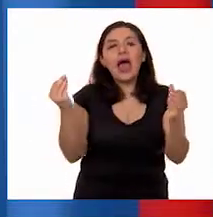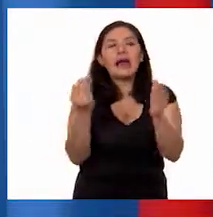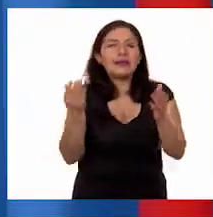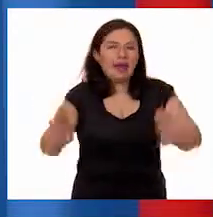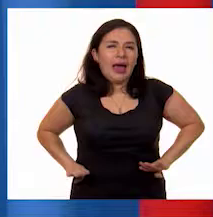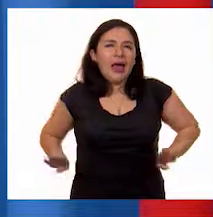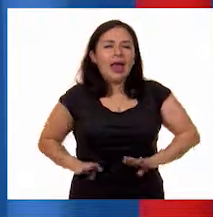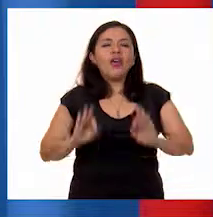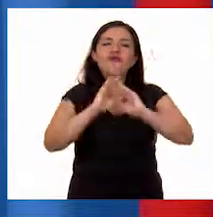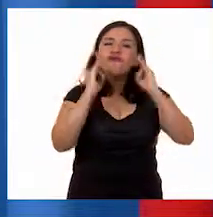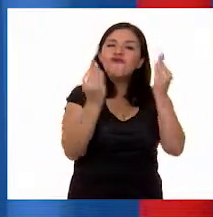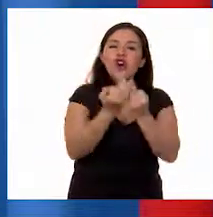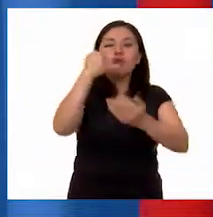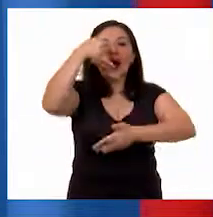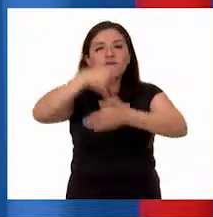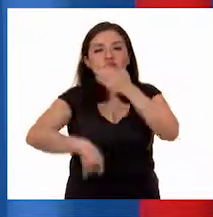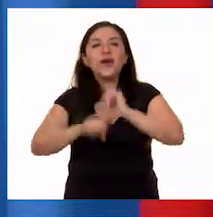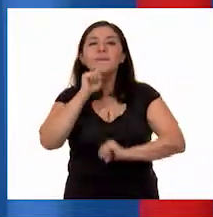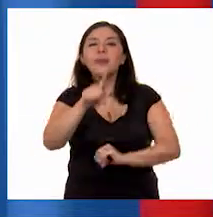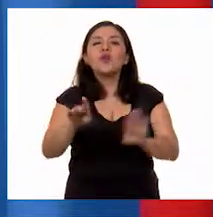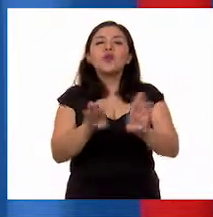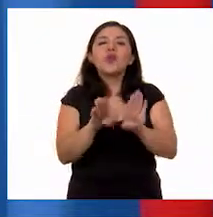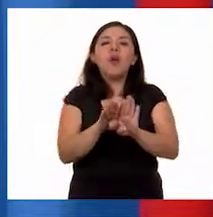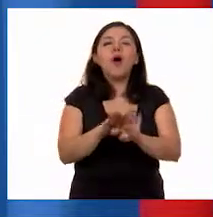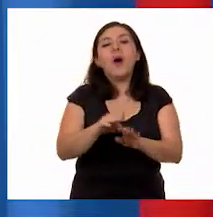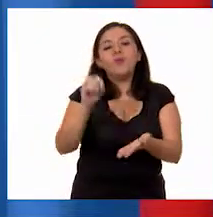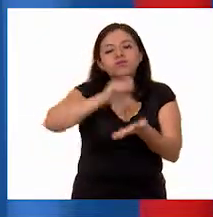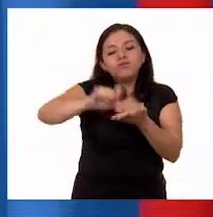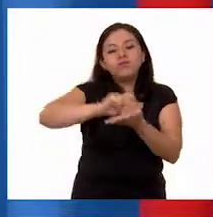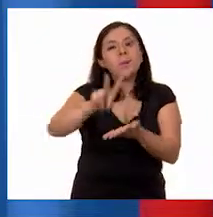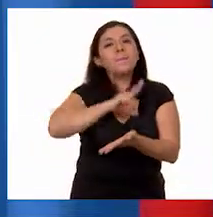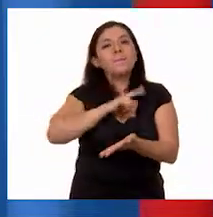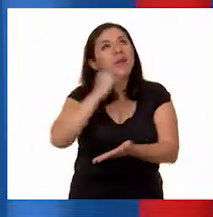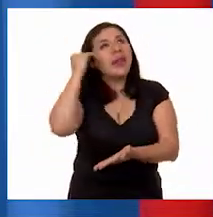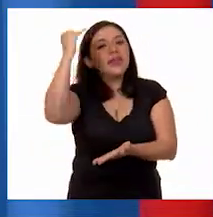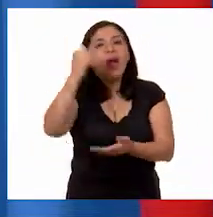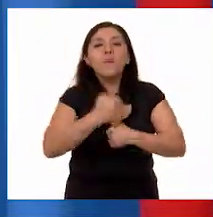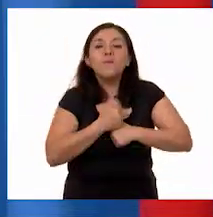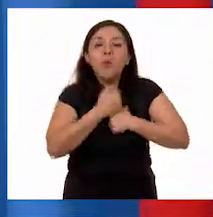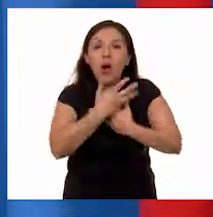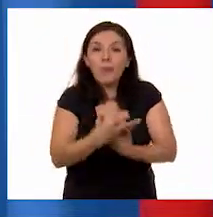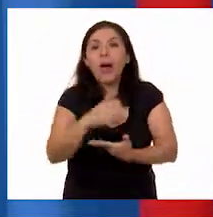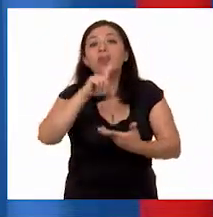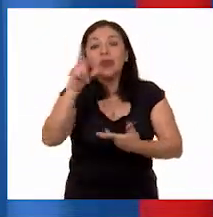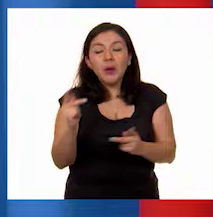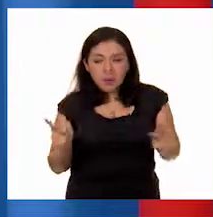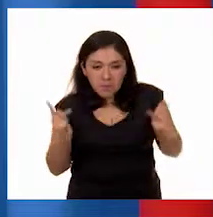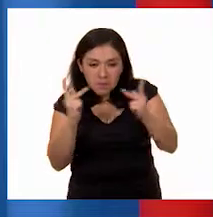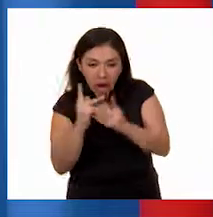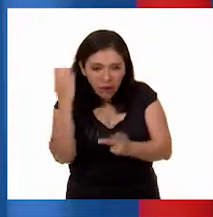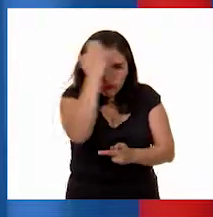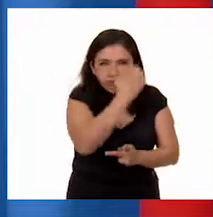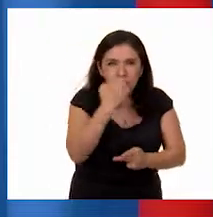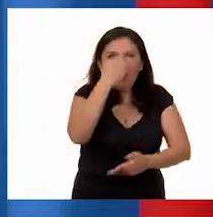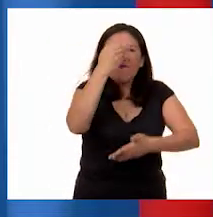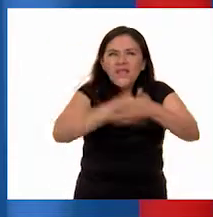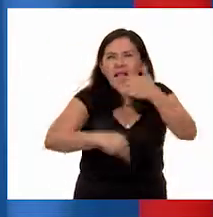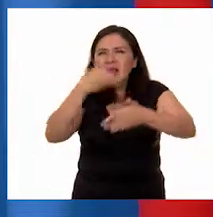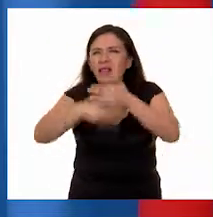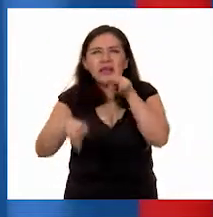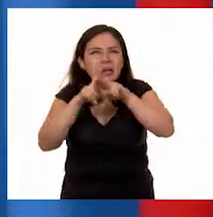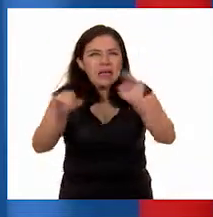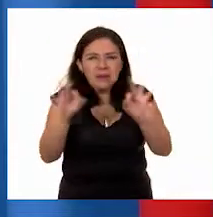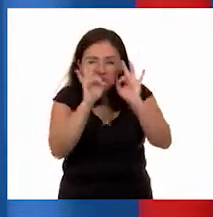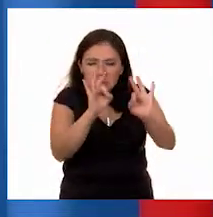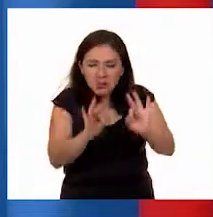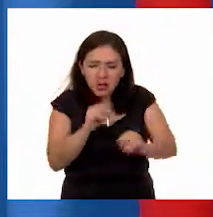y fondo que reconocimos en los modelos para escribir nuestro poema y verificar en la revisión que no le faltara uno solo de los